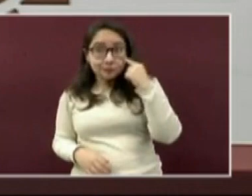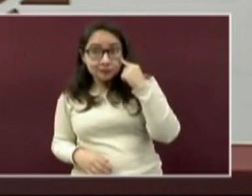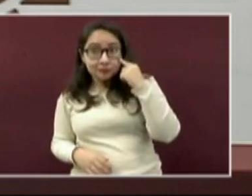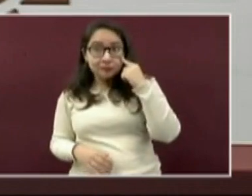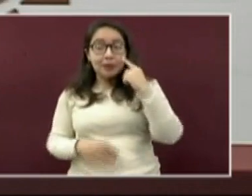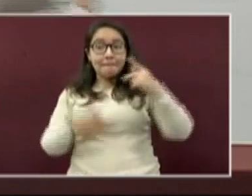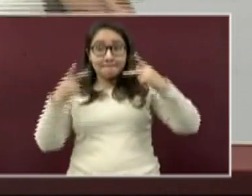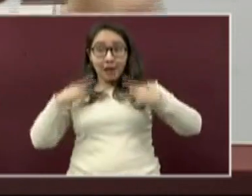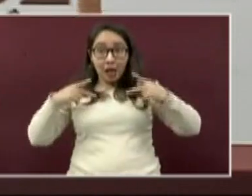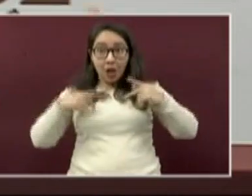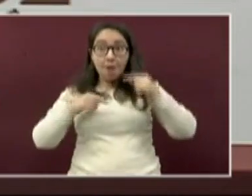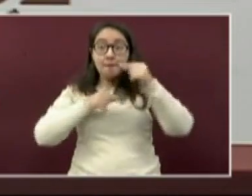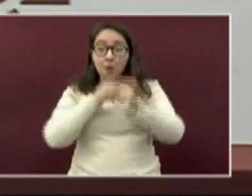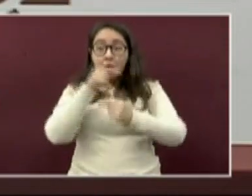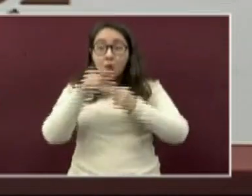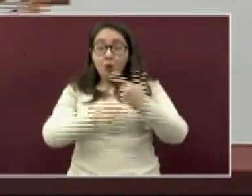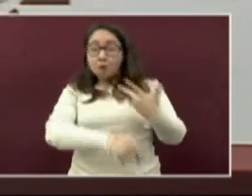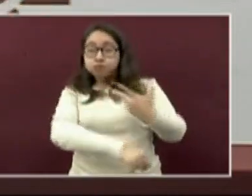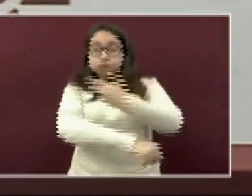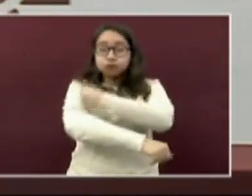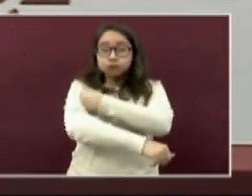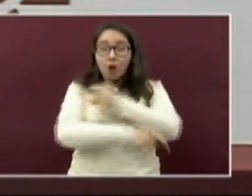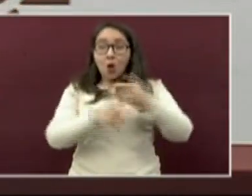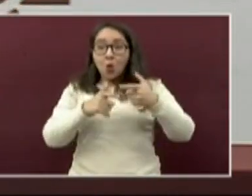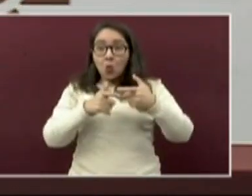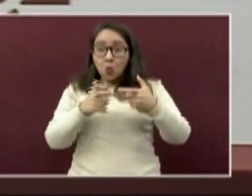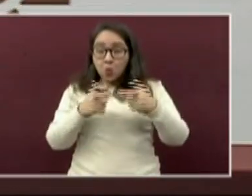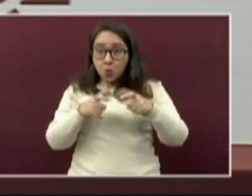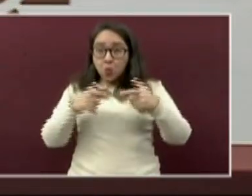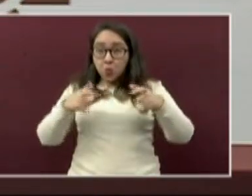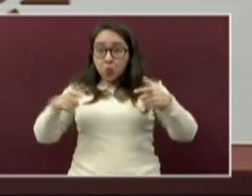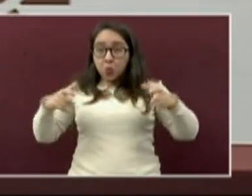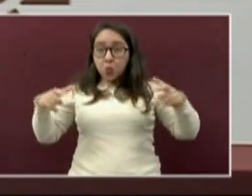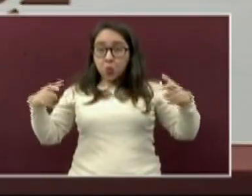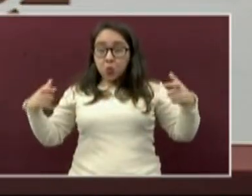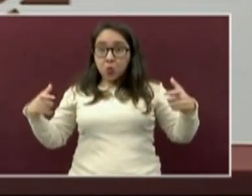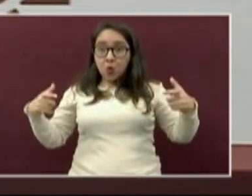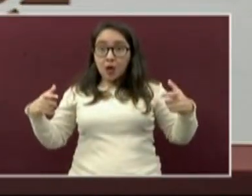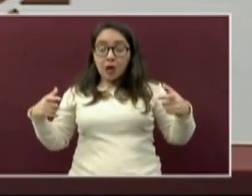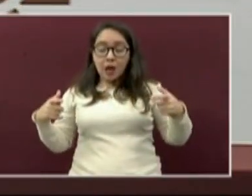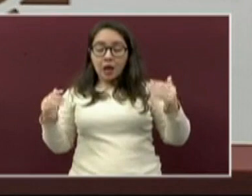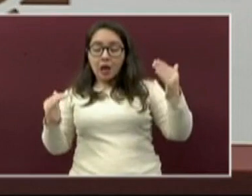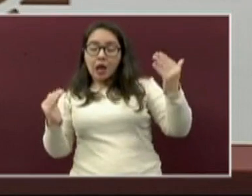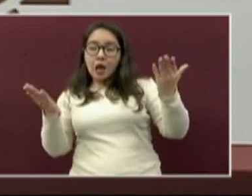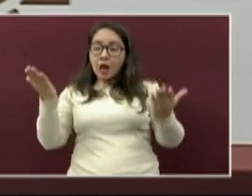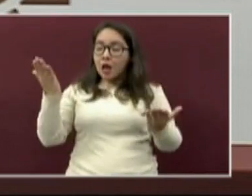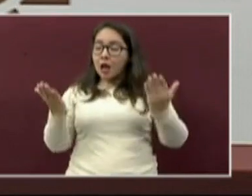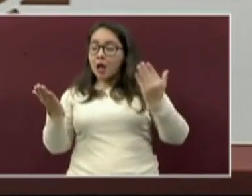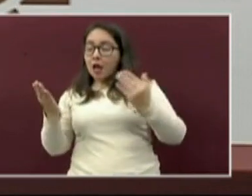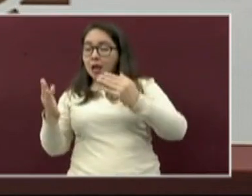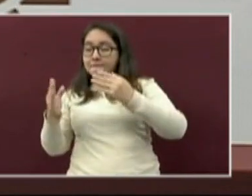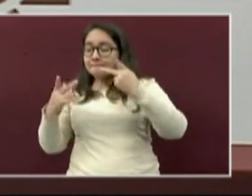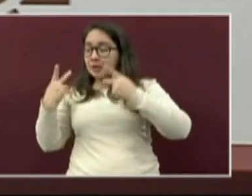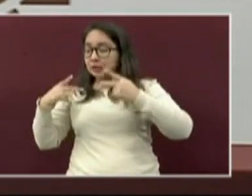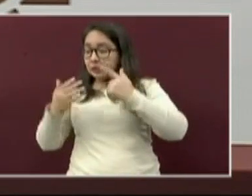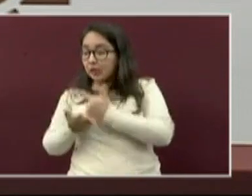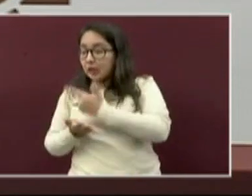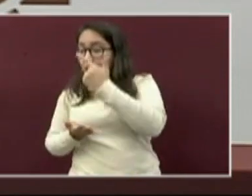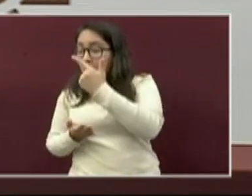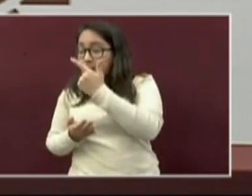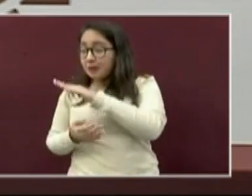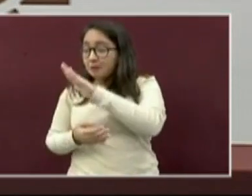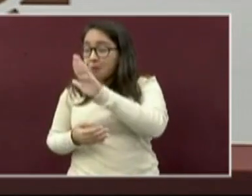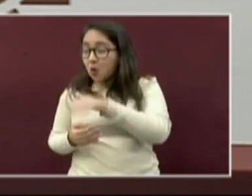de vacunados de cobertura de vacunación menos enfermos de gravedad menos hospitalizados y por